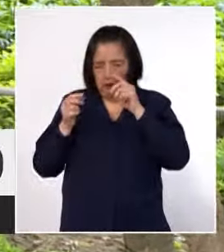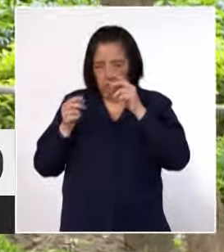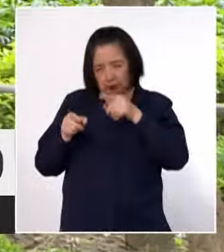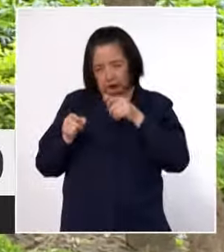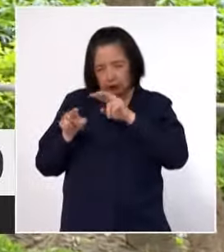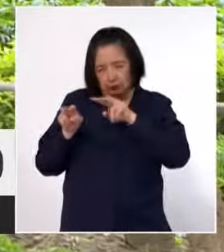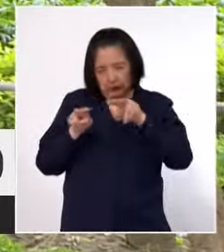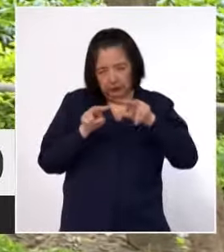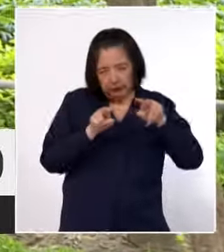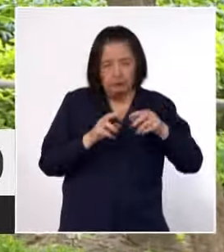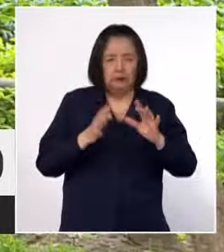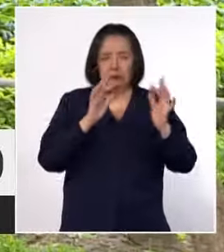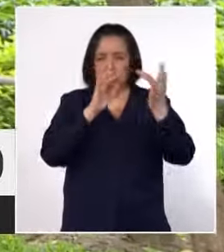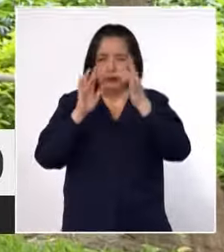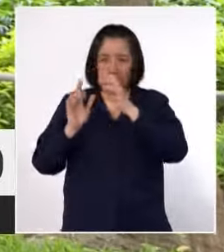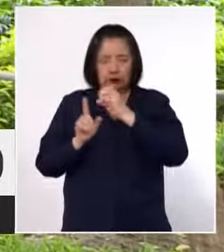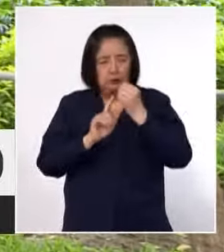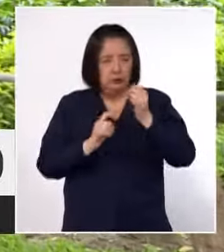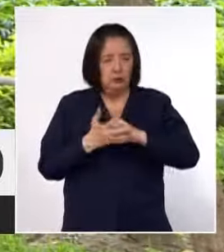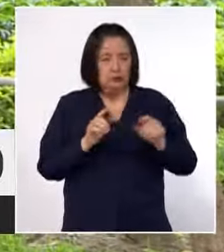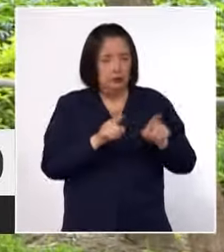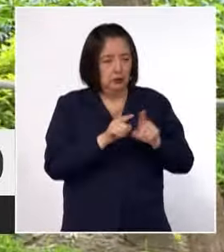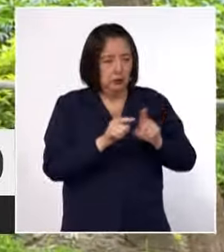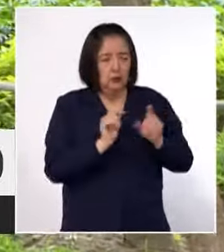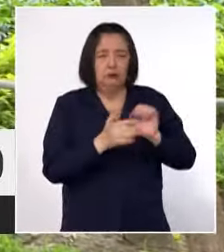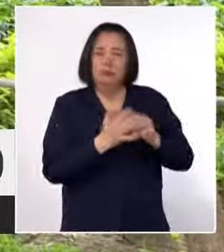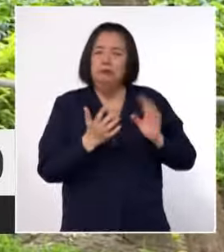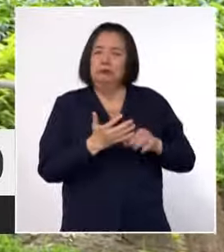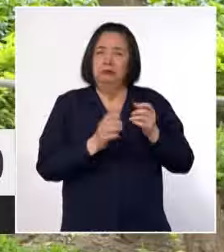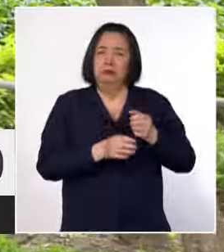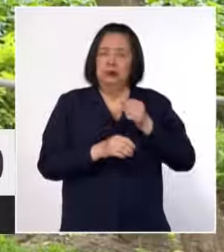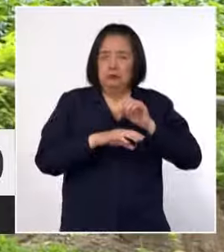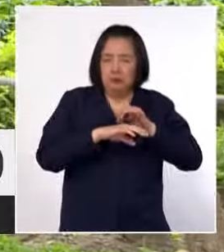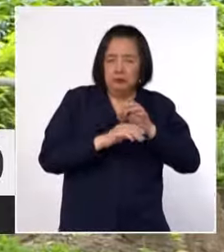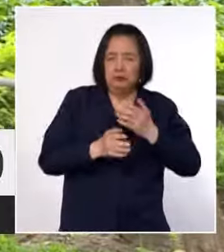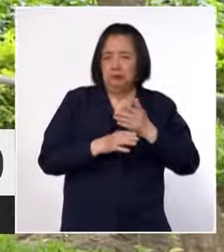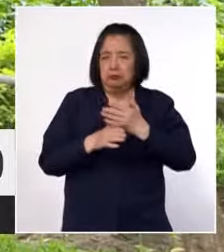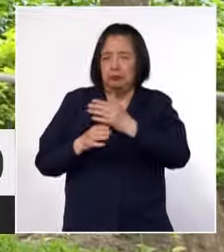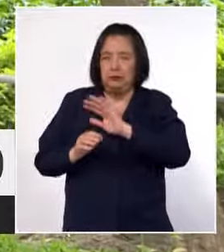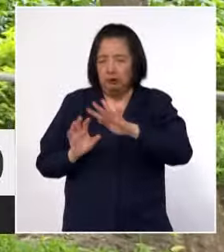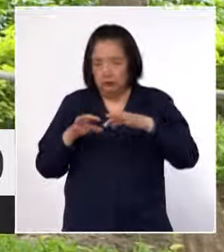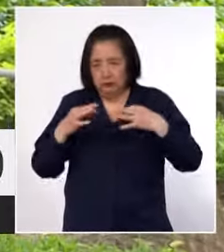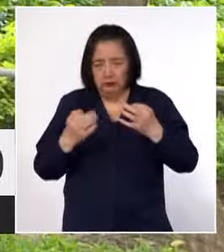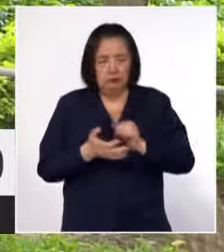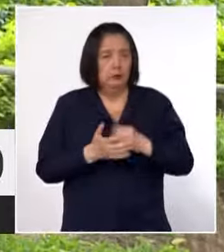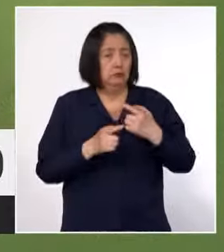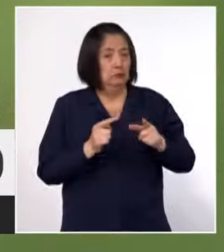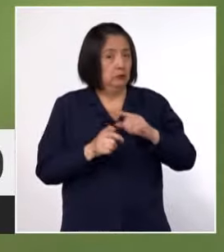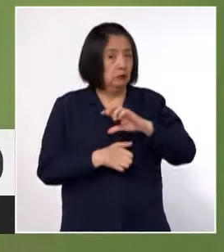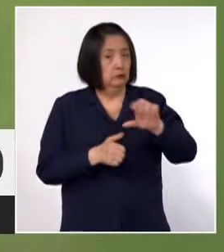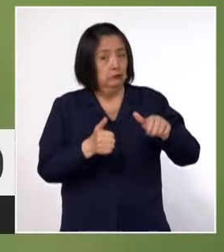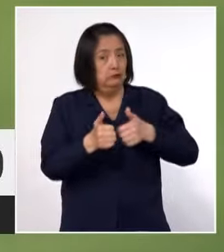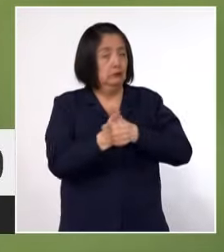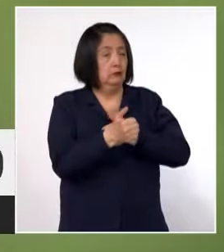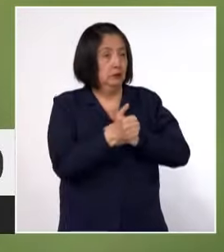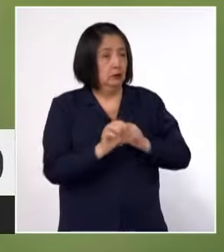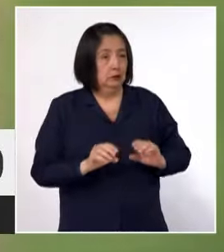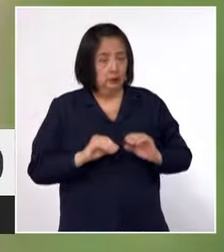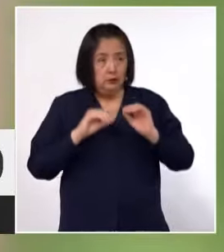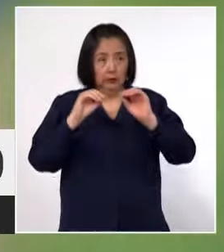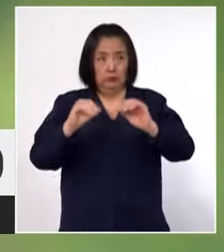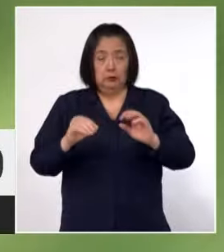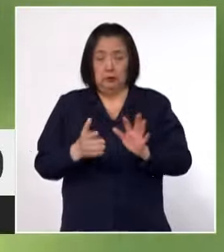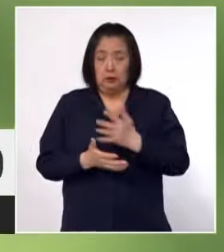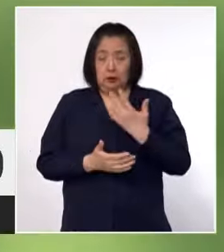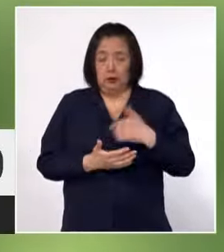sociales, donde padres y por supuesto influencers comparten cada momento de su familia. Pero detrás de todas estas publicaciones